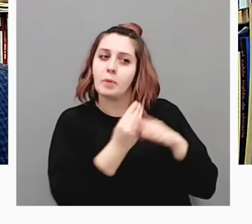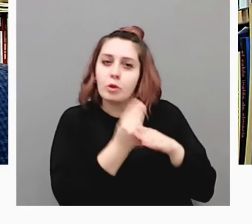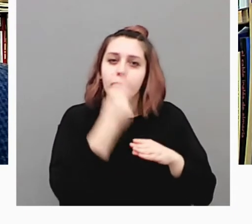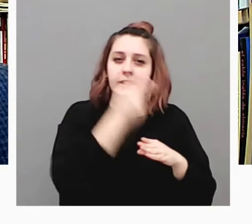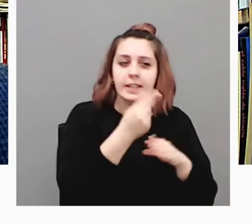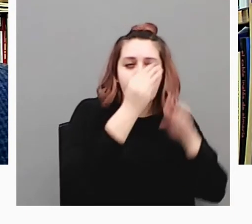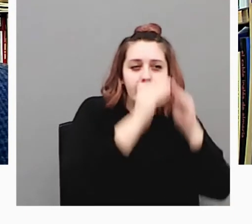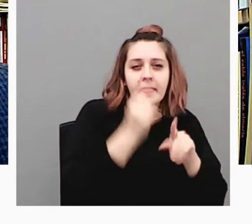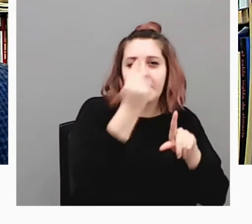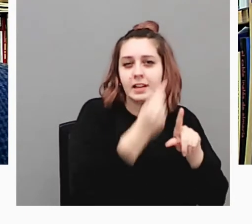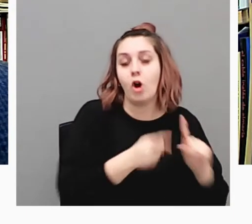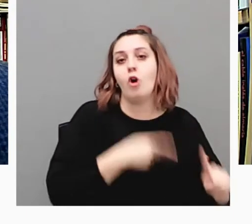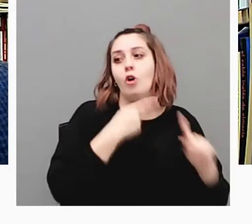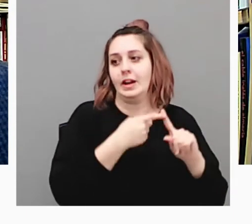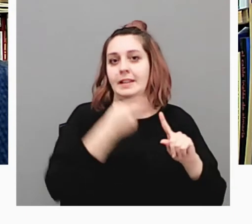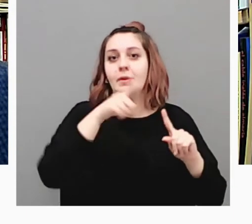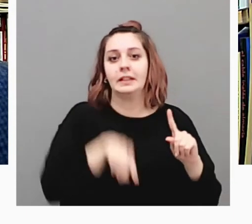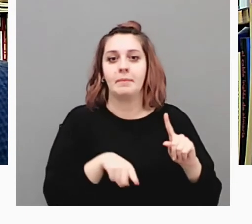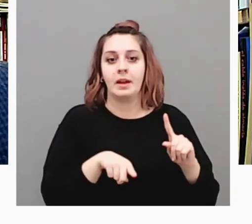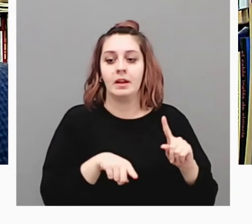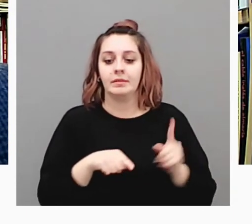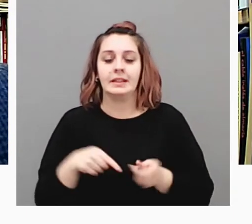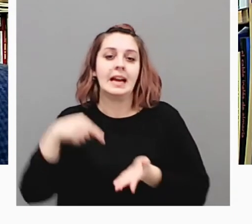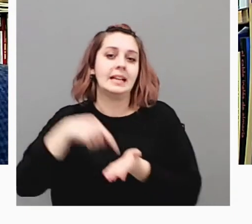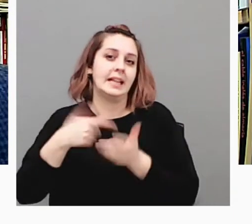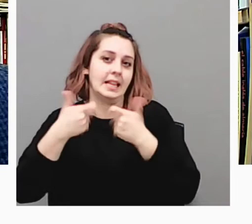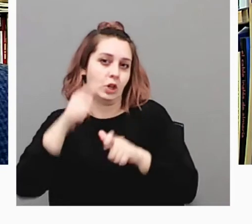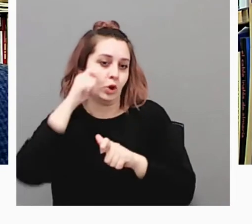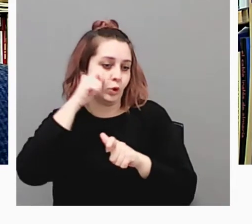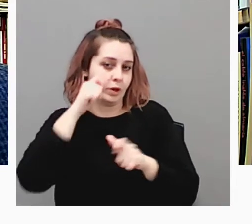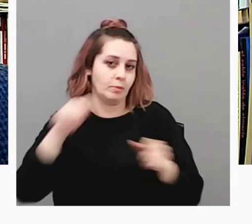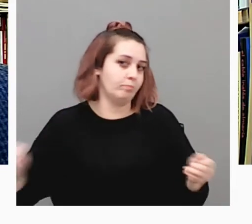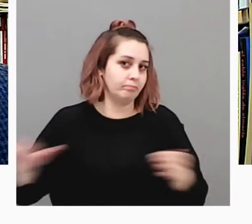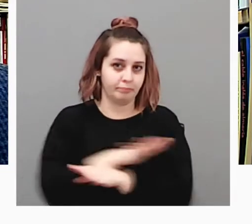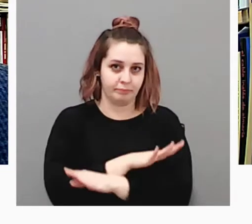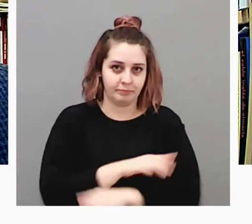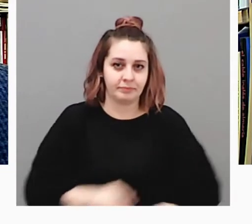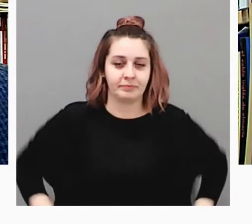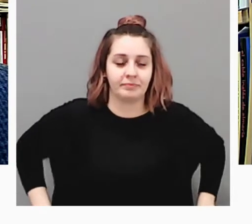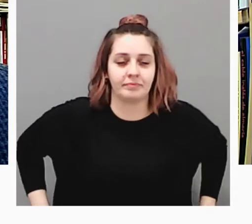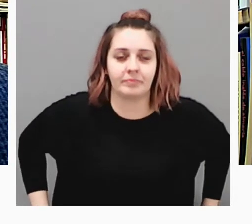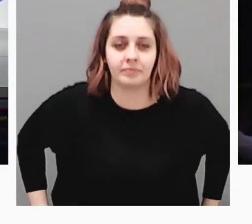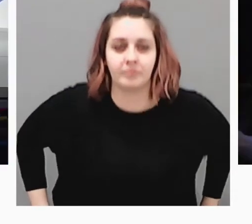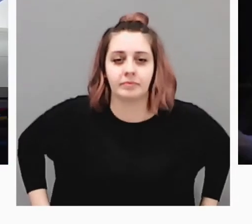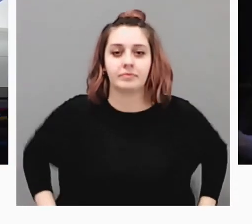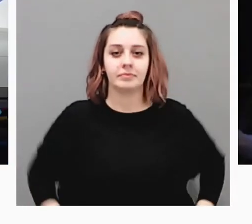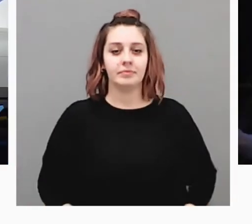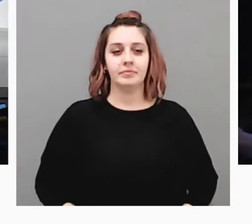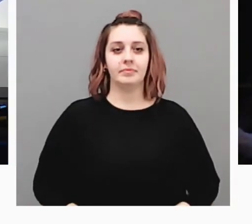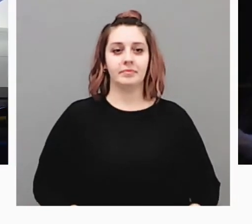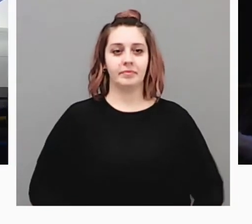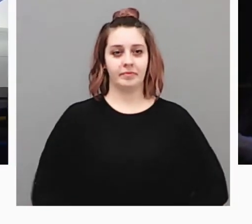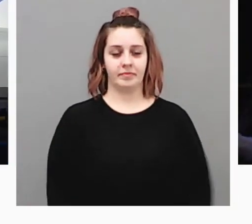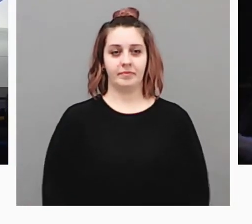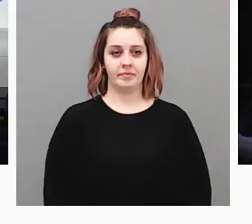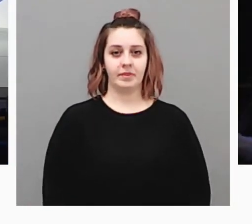que realmente respondan también a los requerimientos del sector del turismo. ¿Le gustaría un puerto de Huelva que fuera